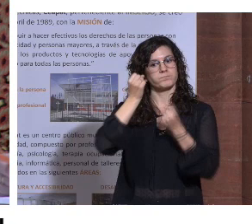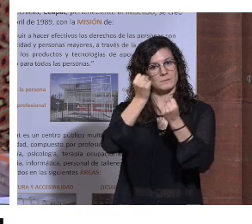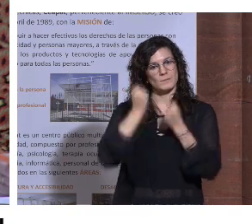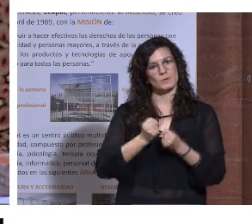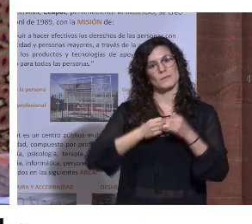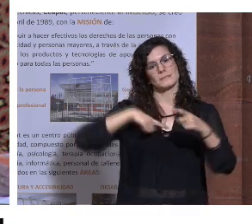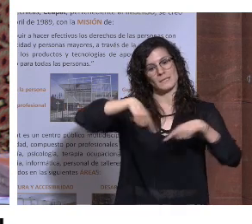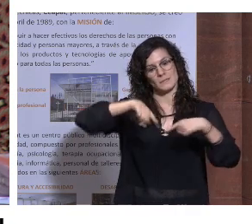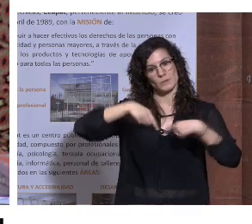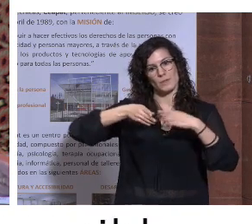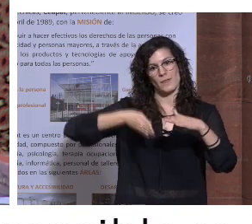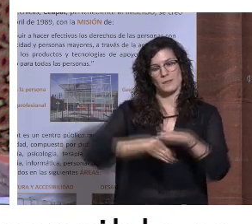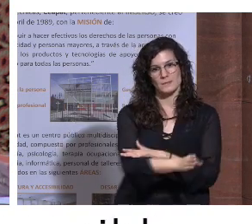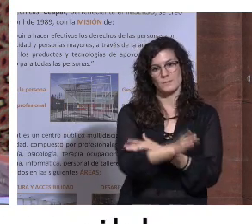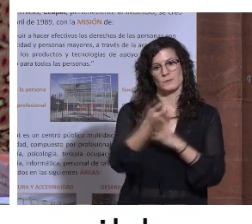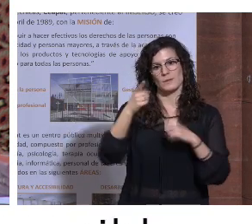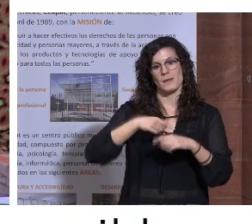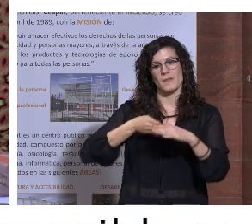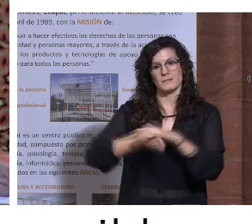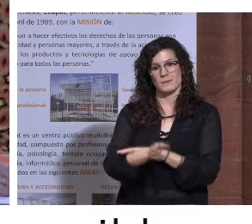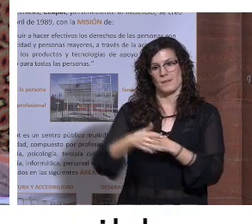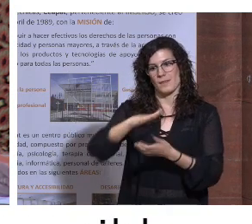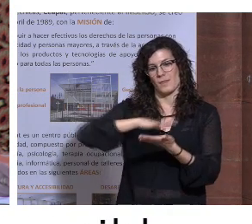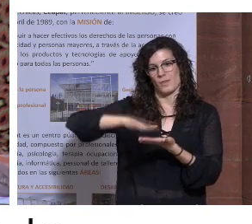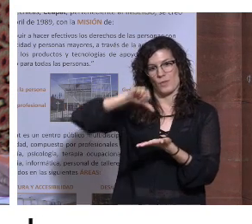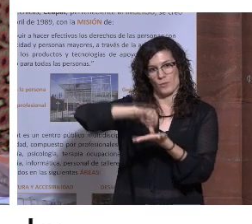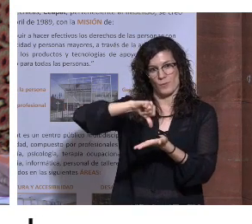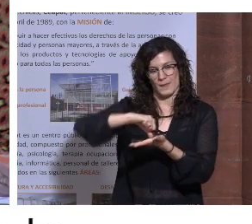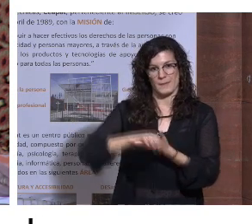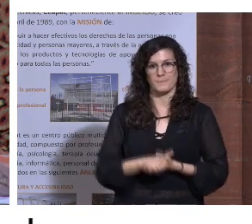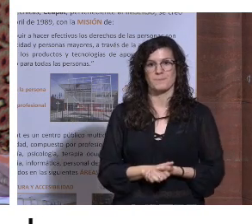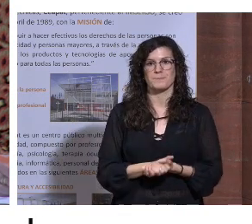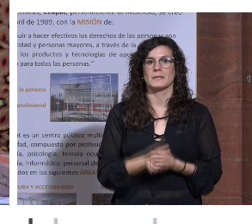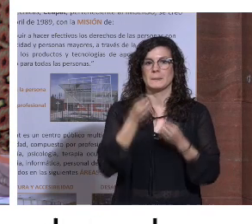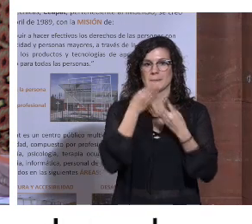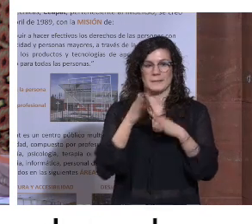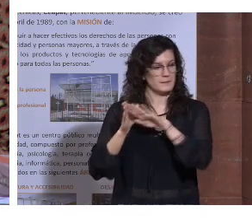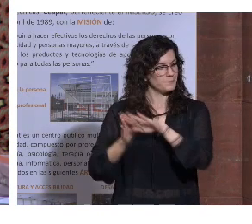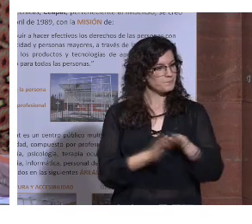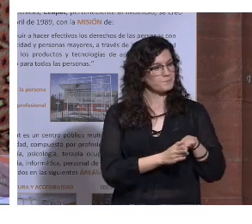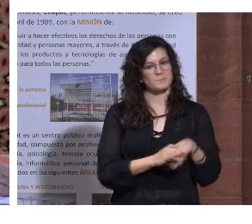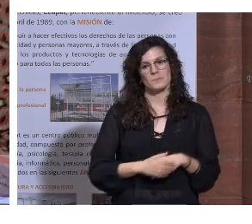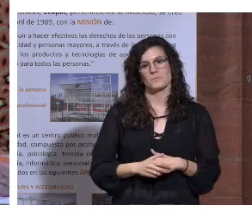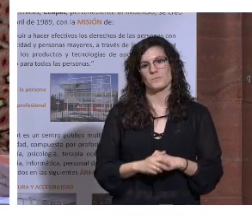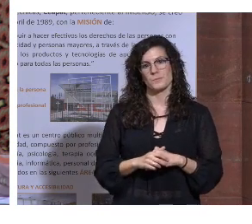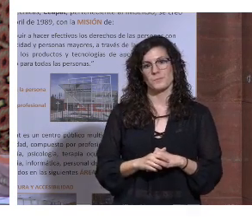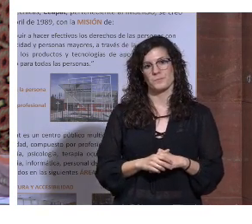facilitador de la incorporación de la accesibilidad en los diferentes modos de transporte. Bien, otro